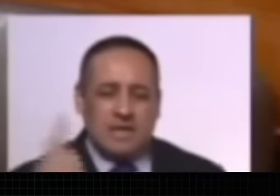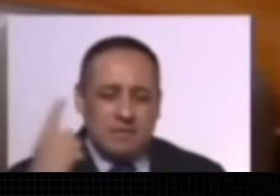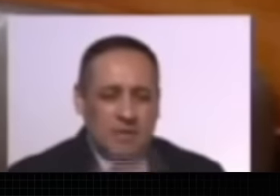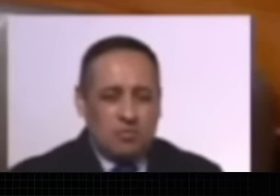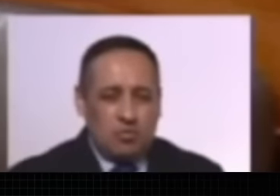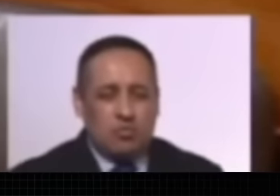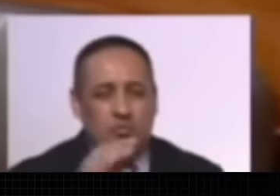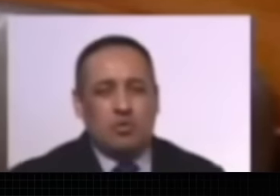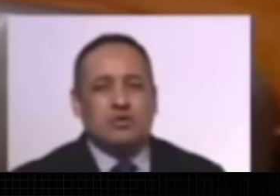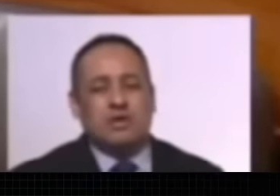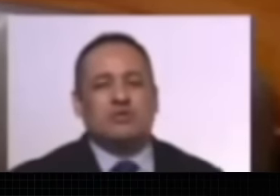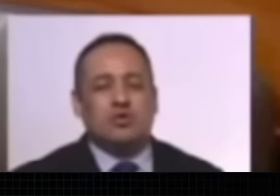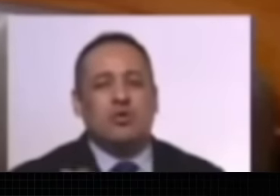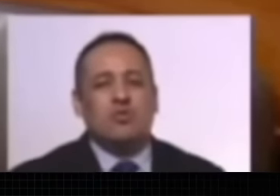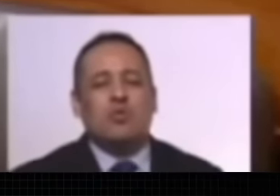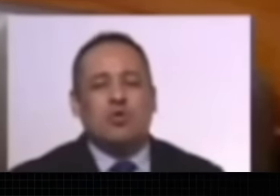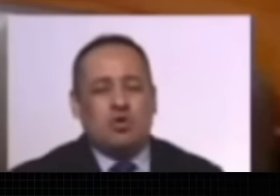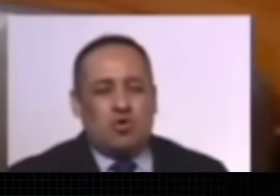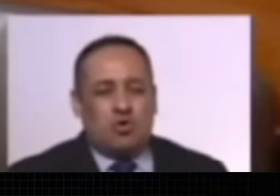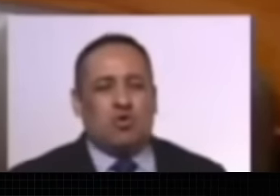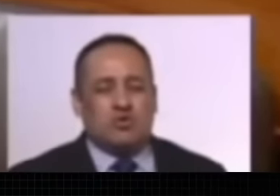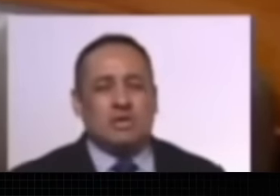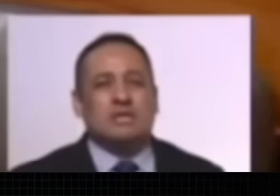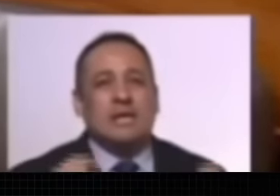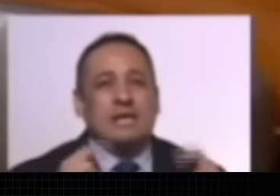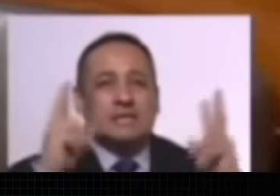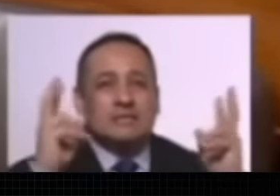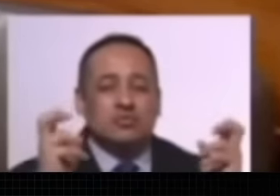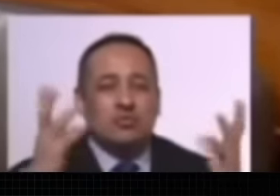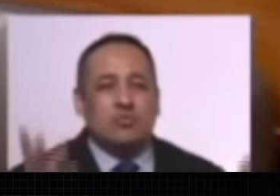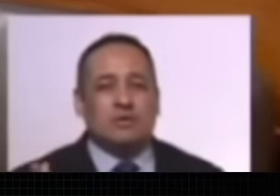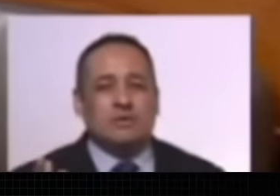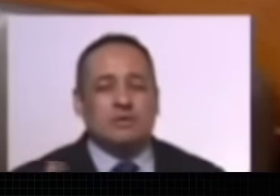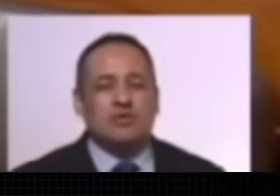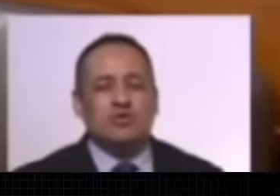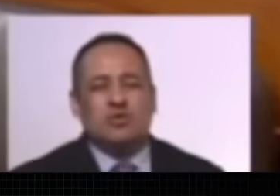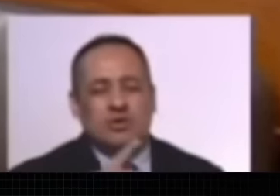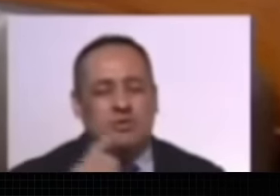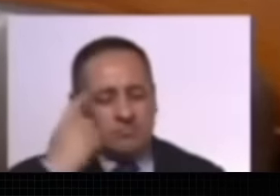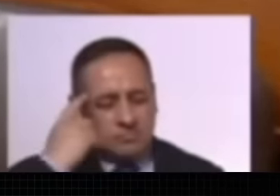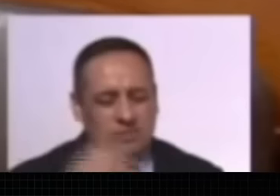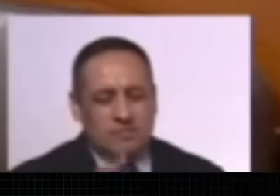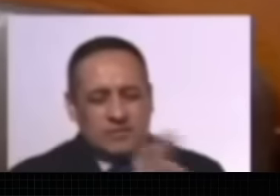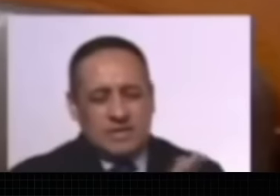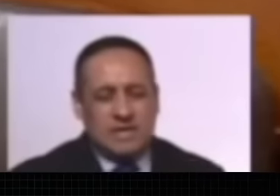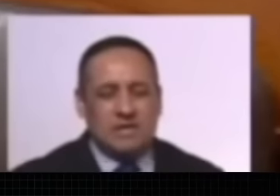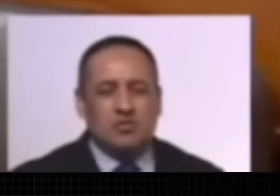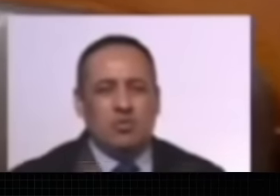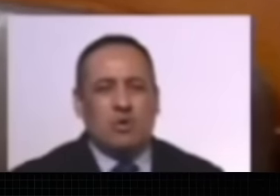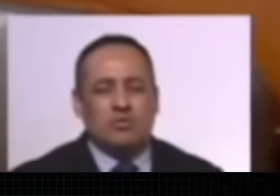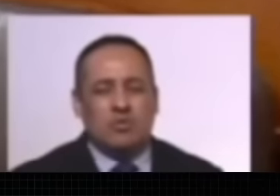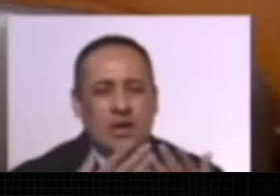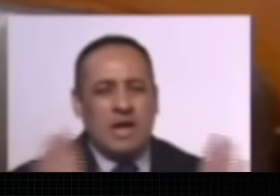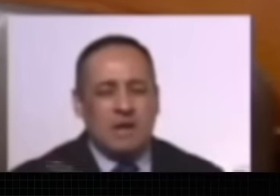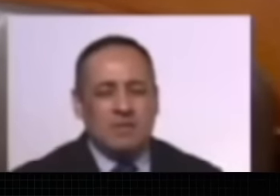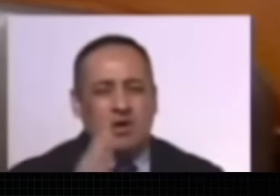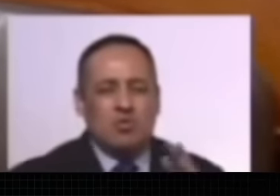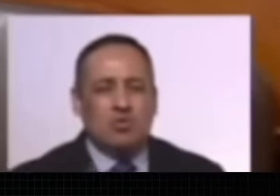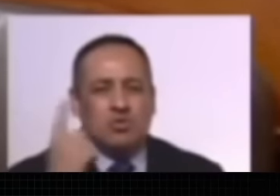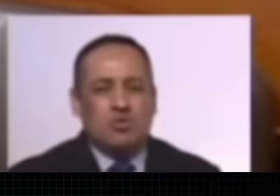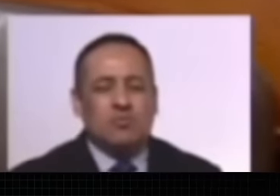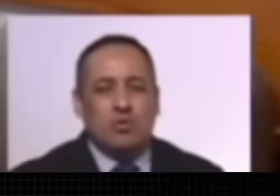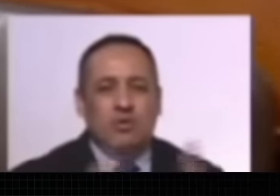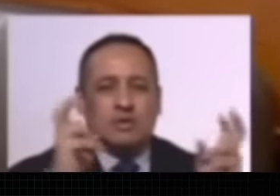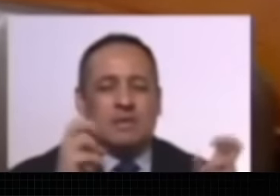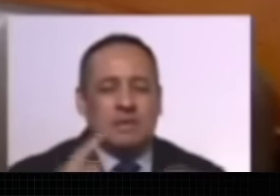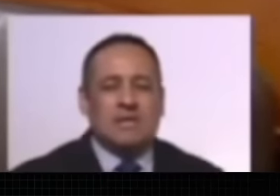proceso por cosas supuestas. Y digo yo, los fiscales cuando abren procesos por